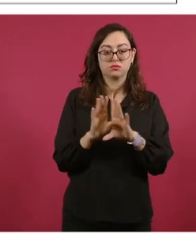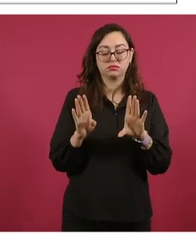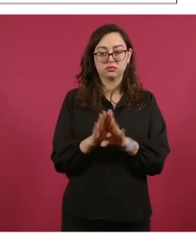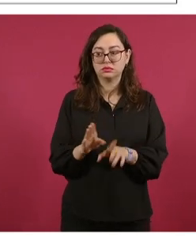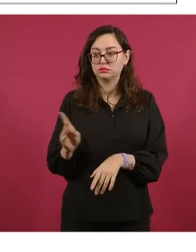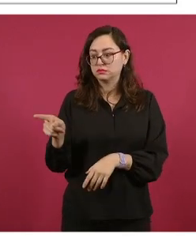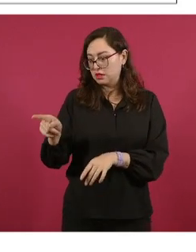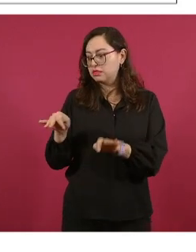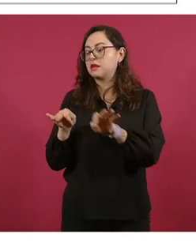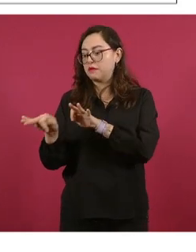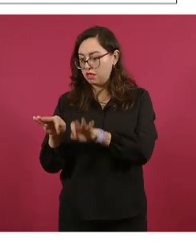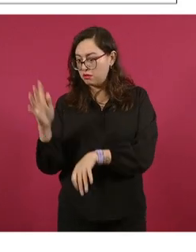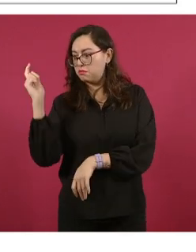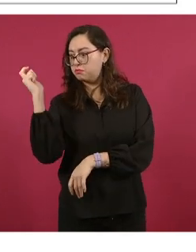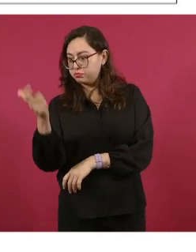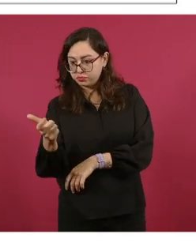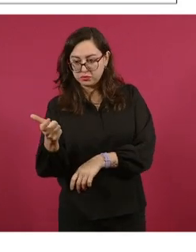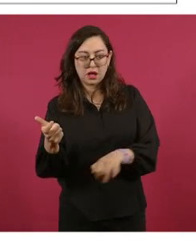de bienestar